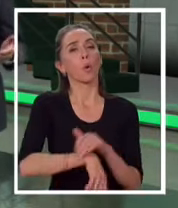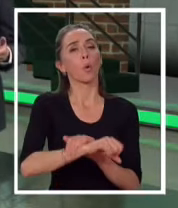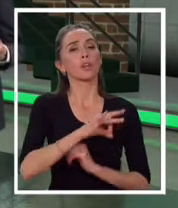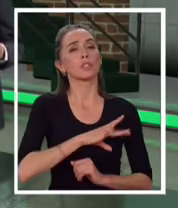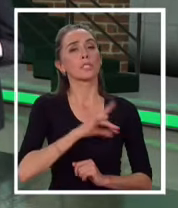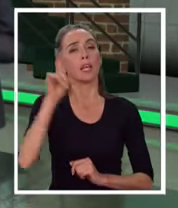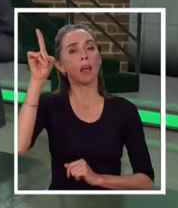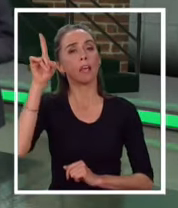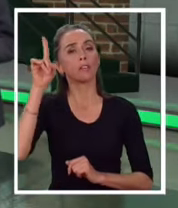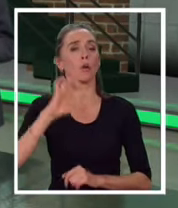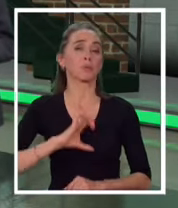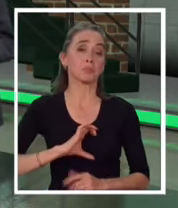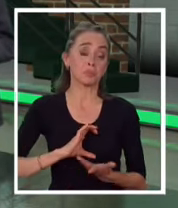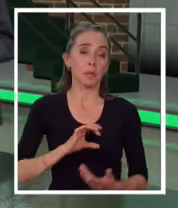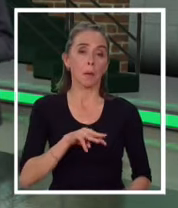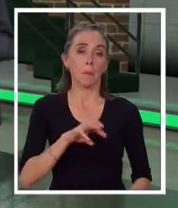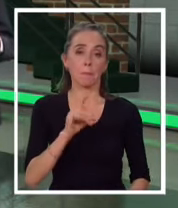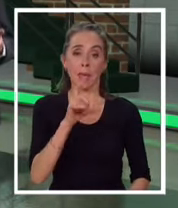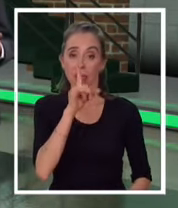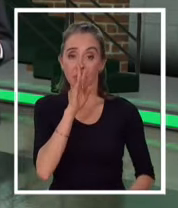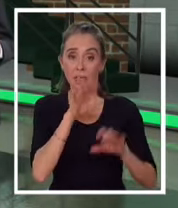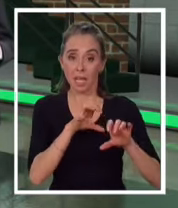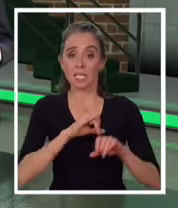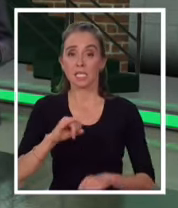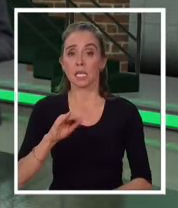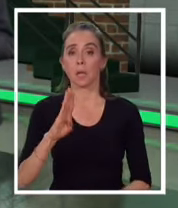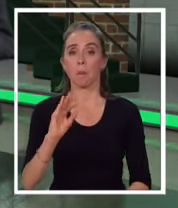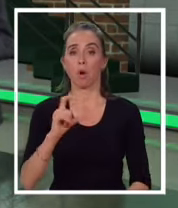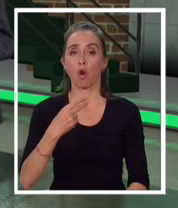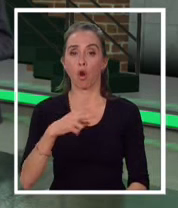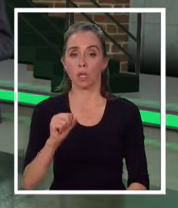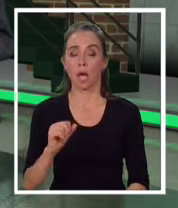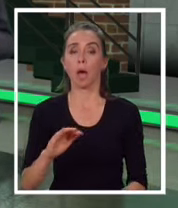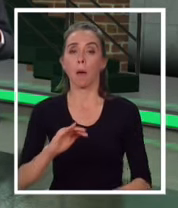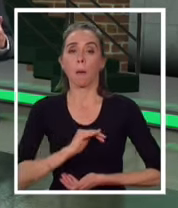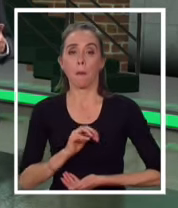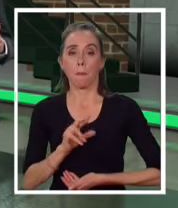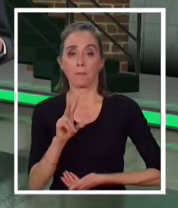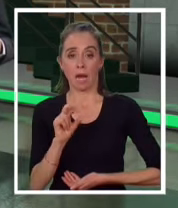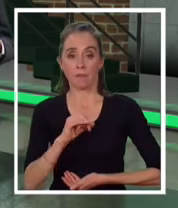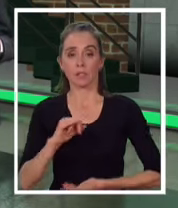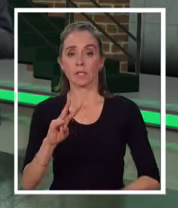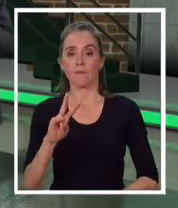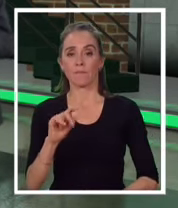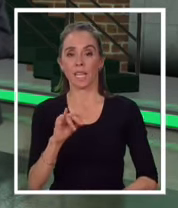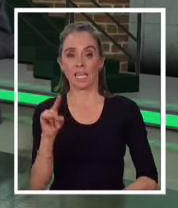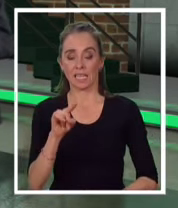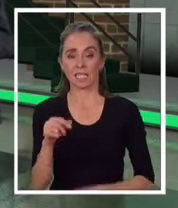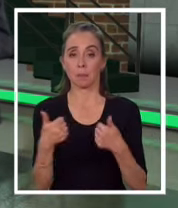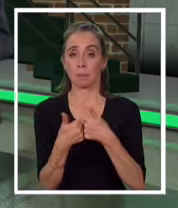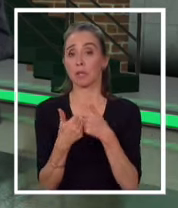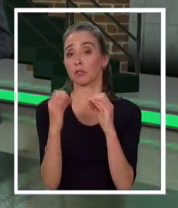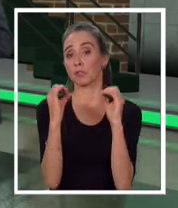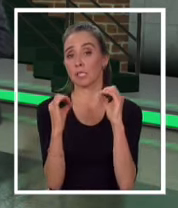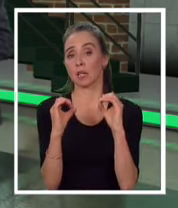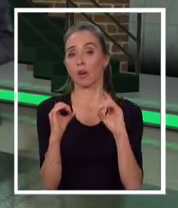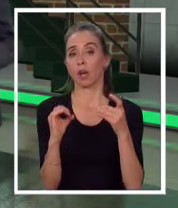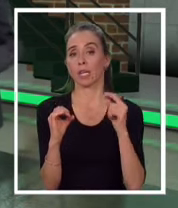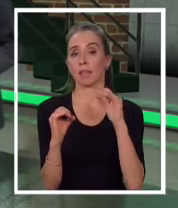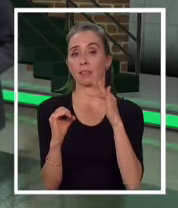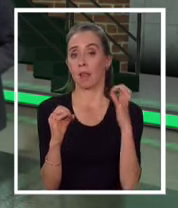que actúan allá? Gary Medel sigue en el Bolonia. Claudio Bravo continúa en el Betis, hoy empató a cero con el